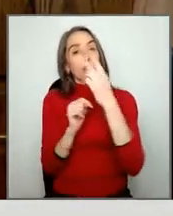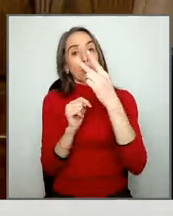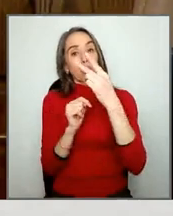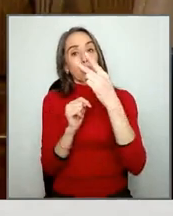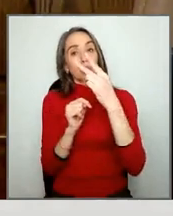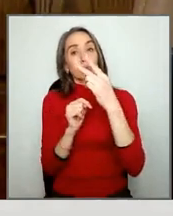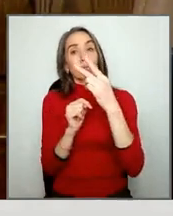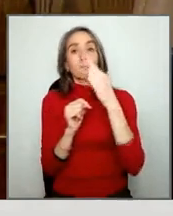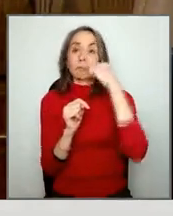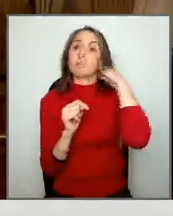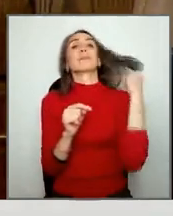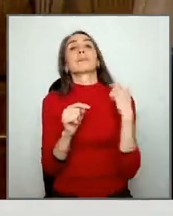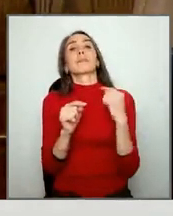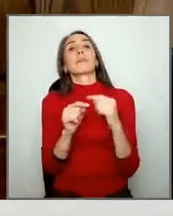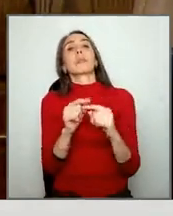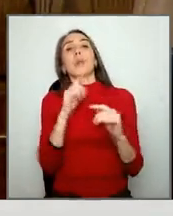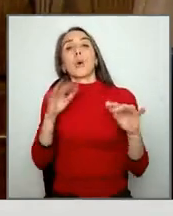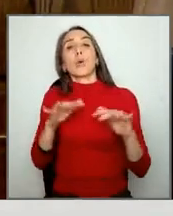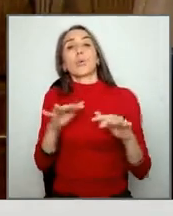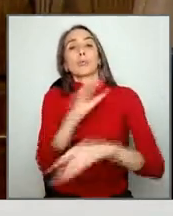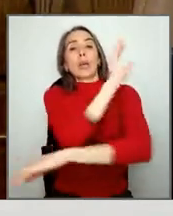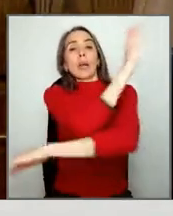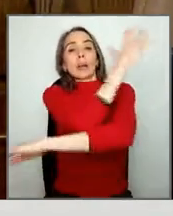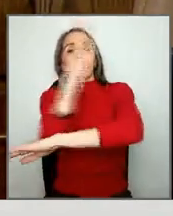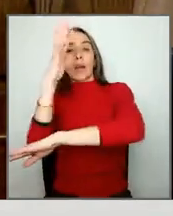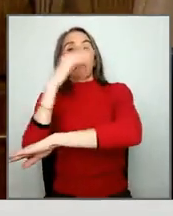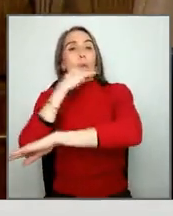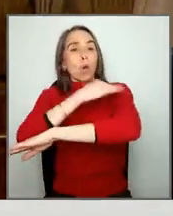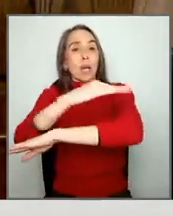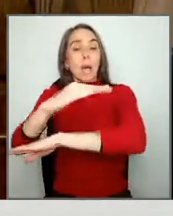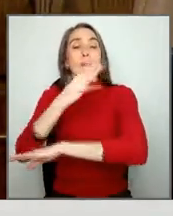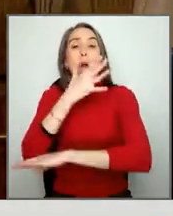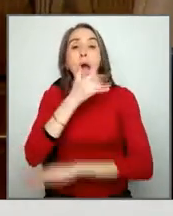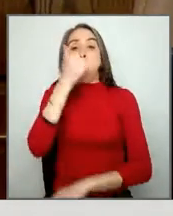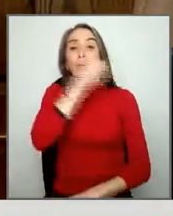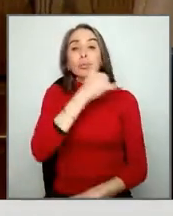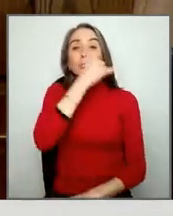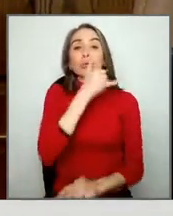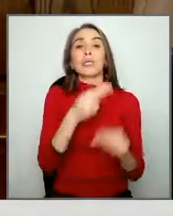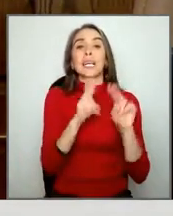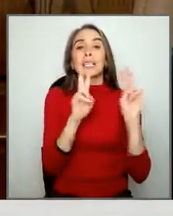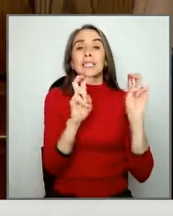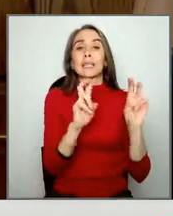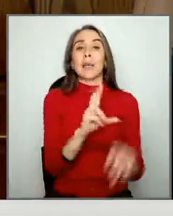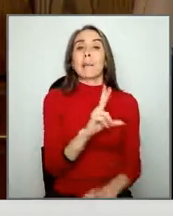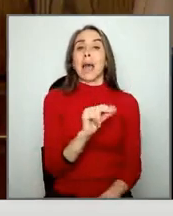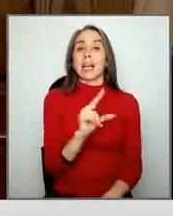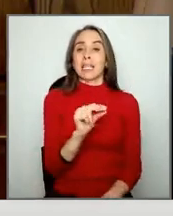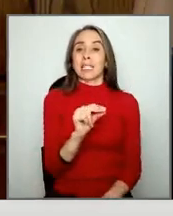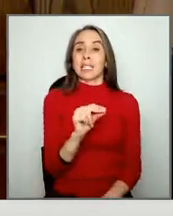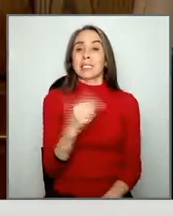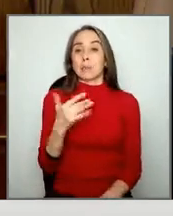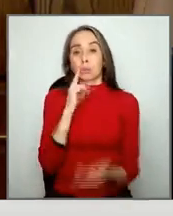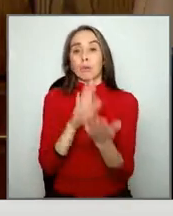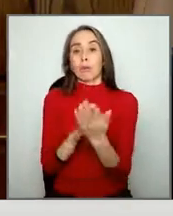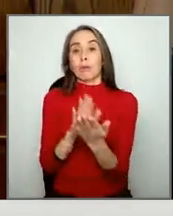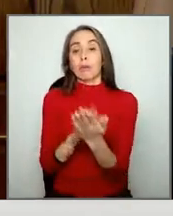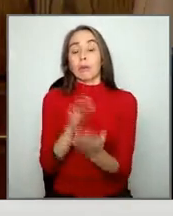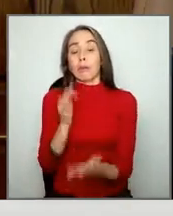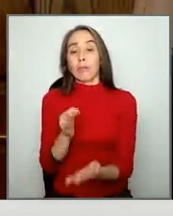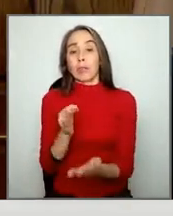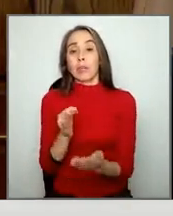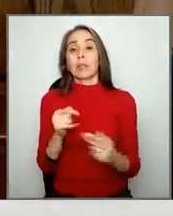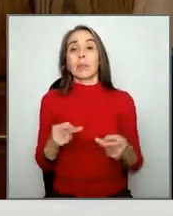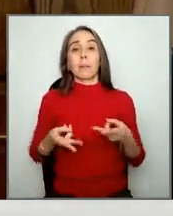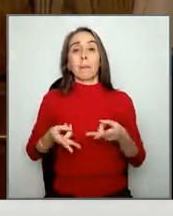al uso silvo agropecuario las aguas grises cuestión fundamental cuestión evidente y que nos permita